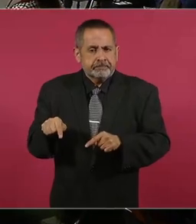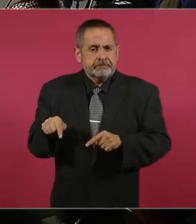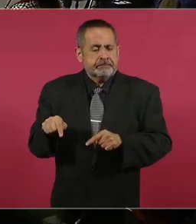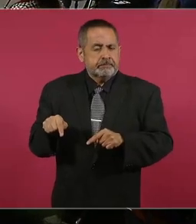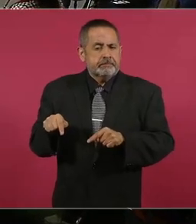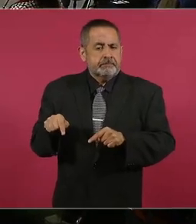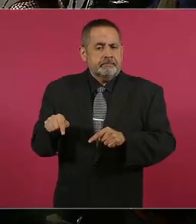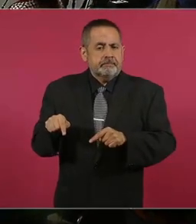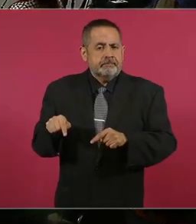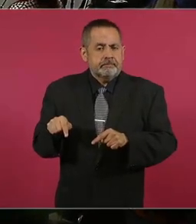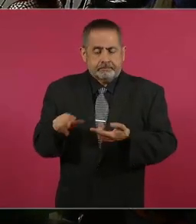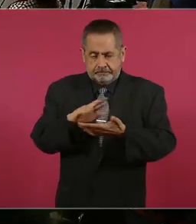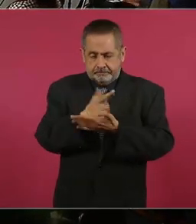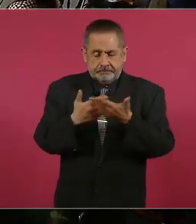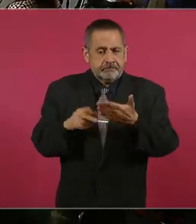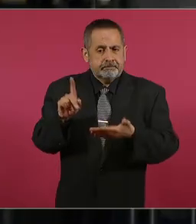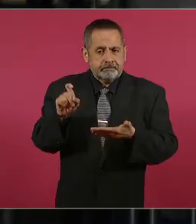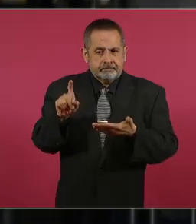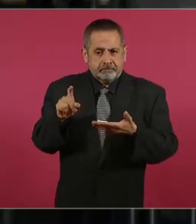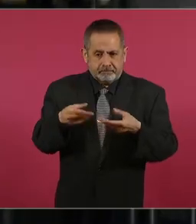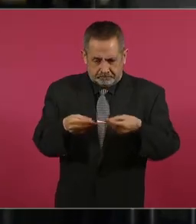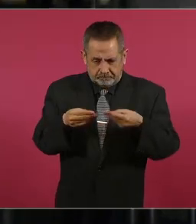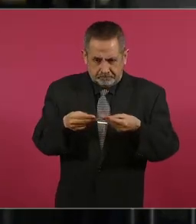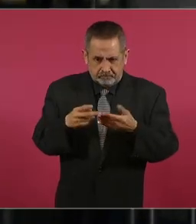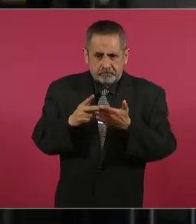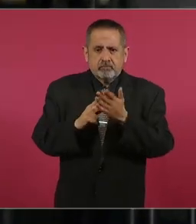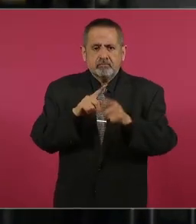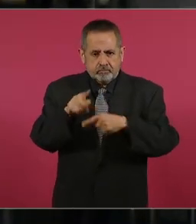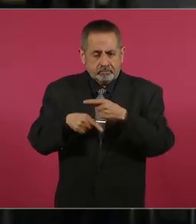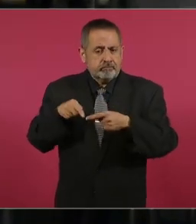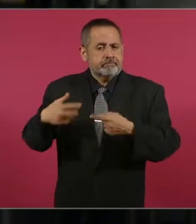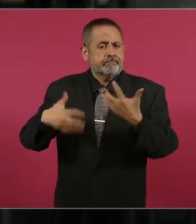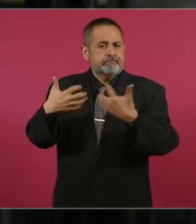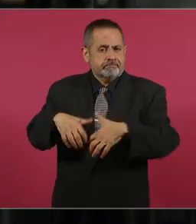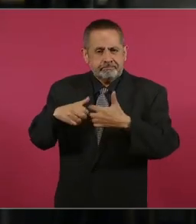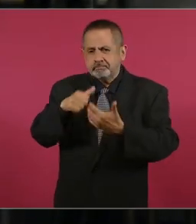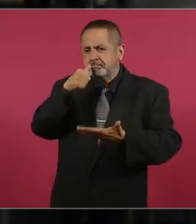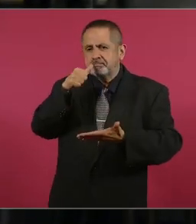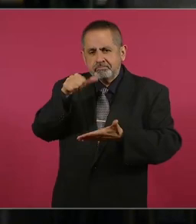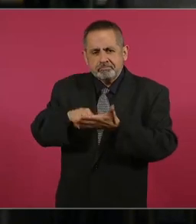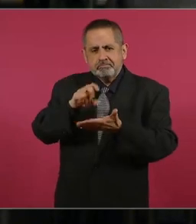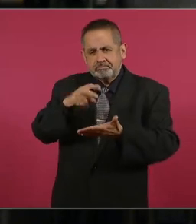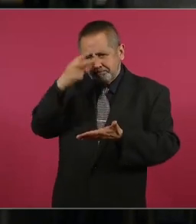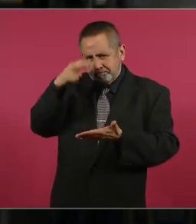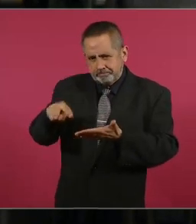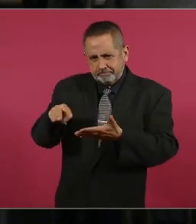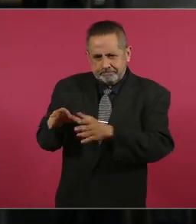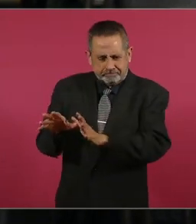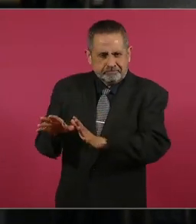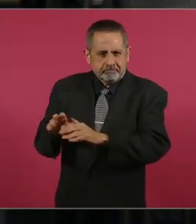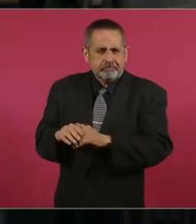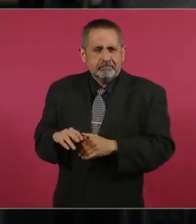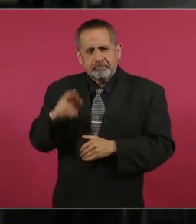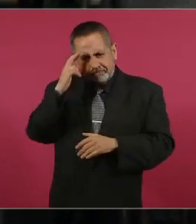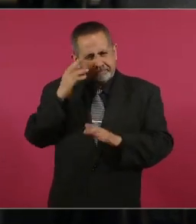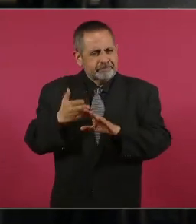los recibos de agua, ya los hace otra vez Correos de México, porque lo que empezaron a hacer es como en todas las